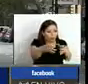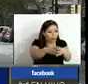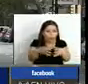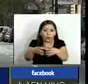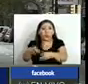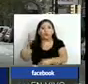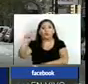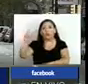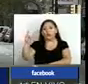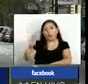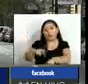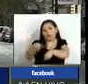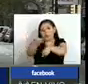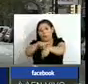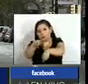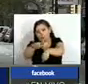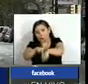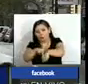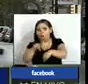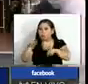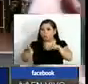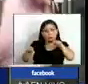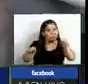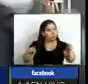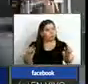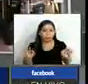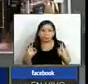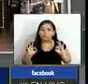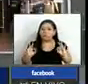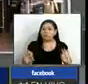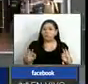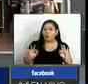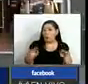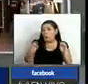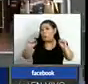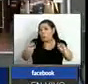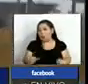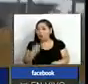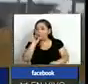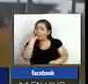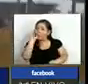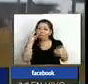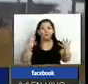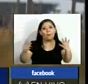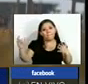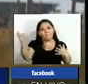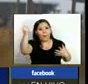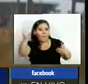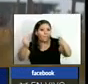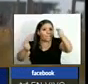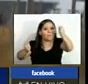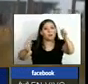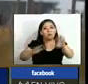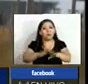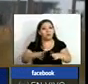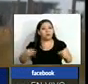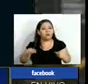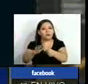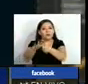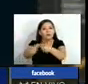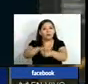pequeñas, Uruguay y Paraguay, han resistido la tendencia regional y pueden reclamar una victoria casi total contra el